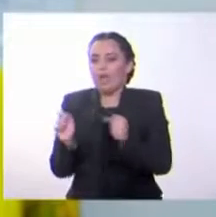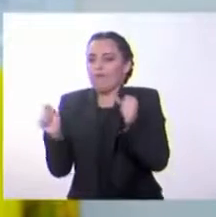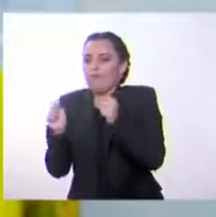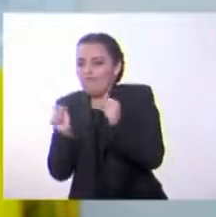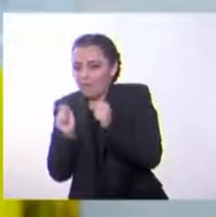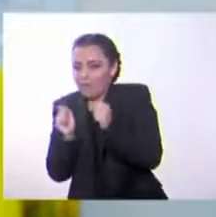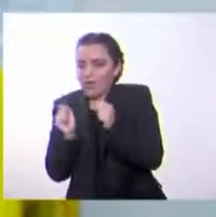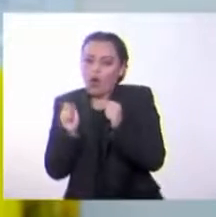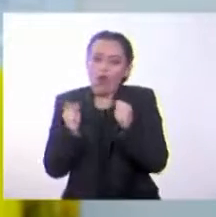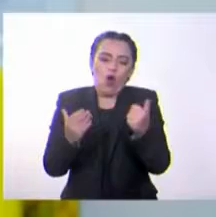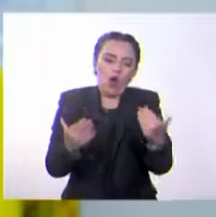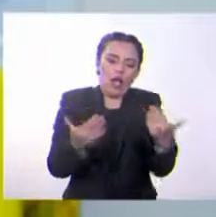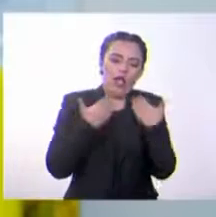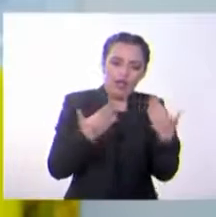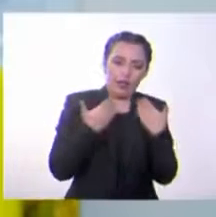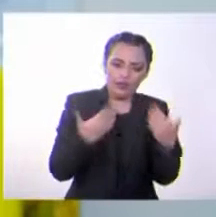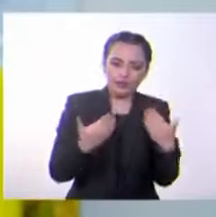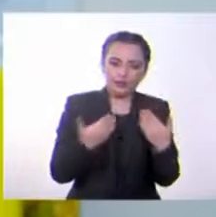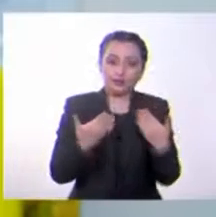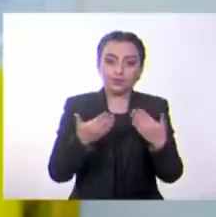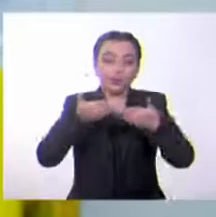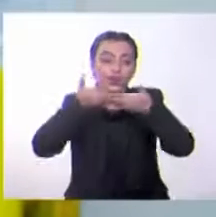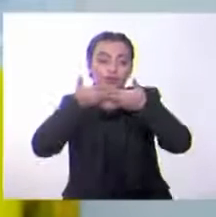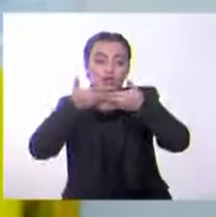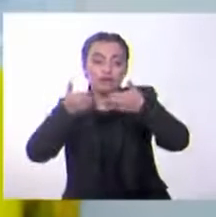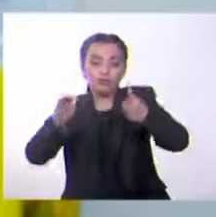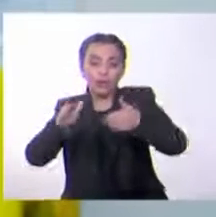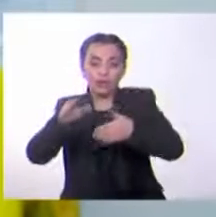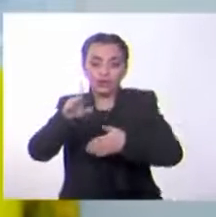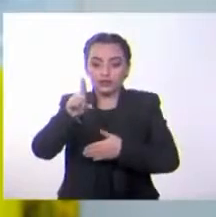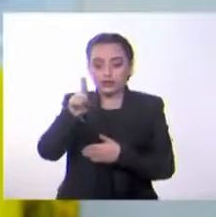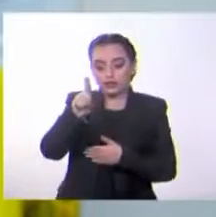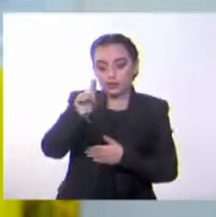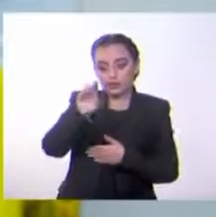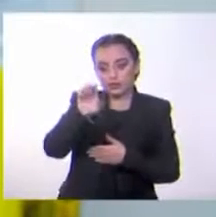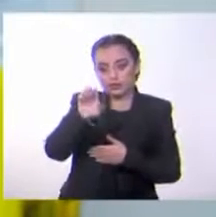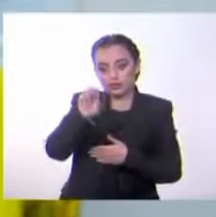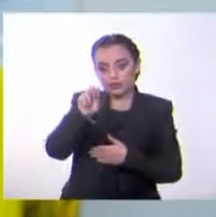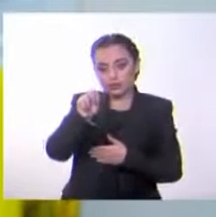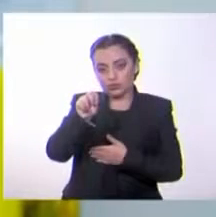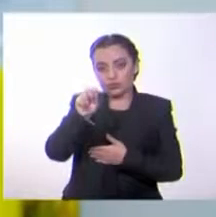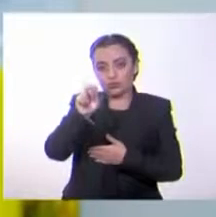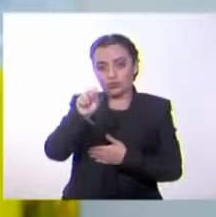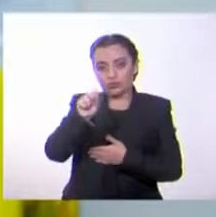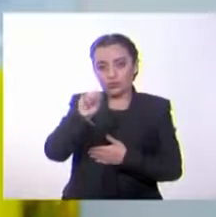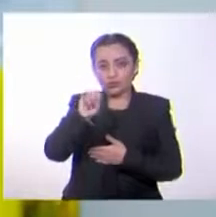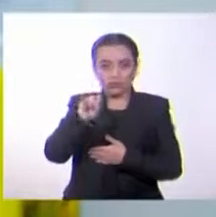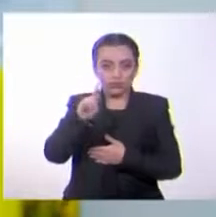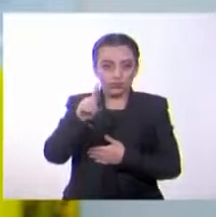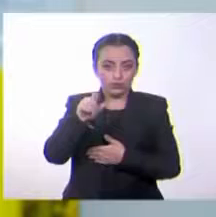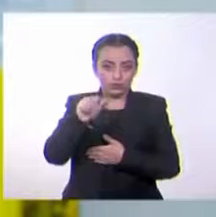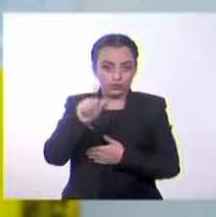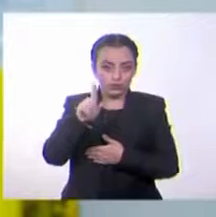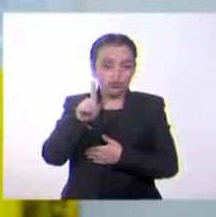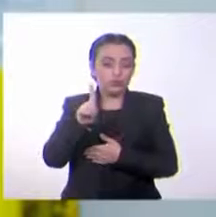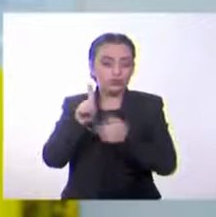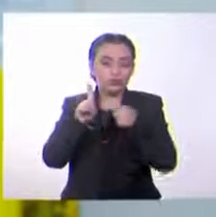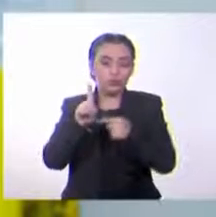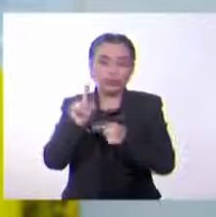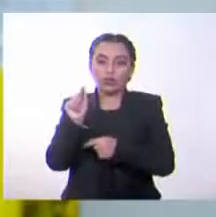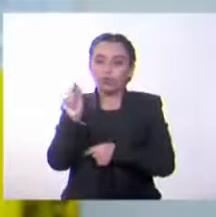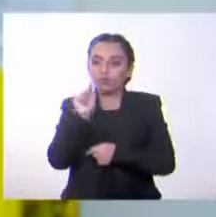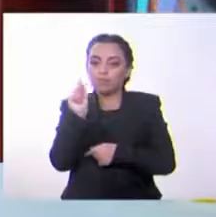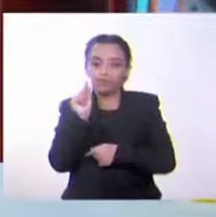también diferencias en la densidad. La densidad nos permite que un objeto pueda flotar encima de